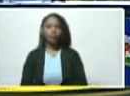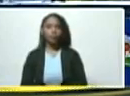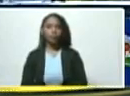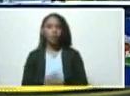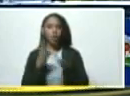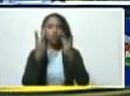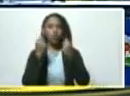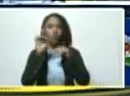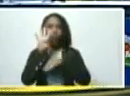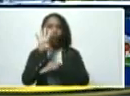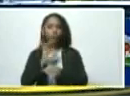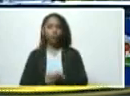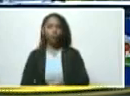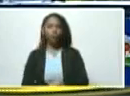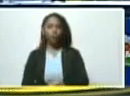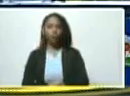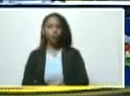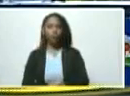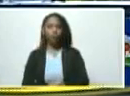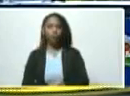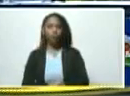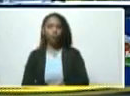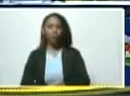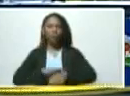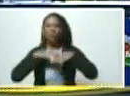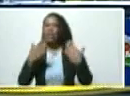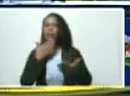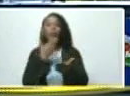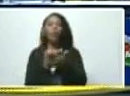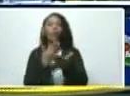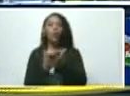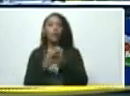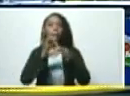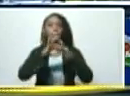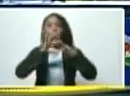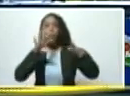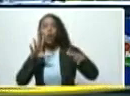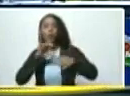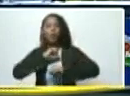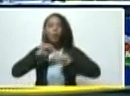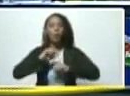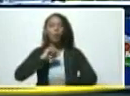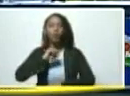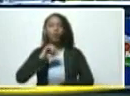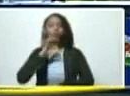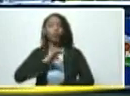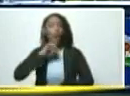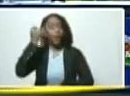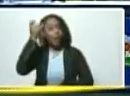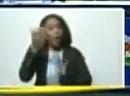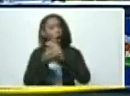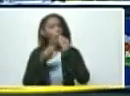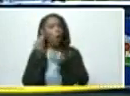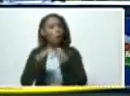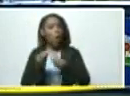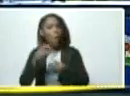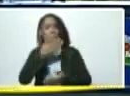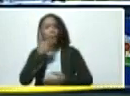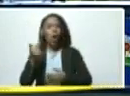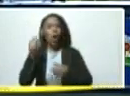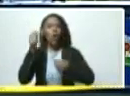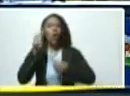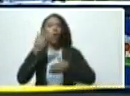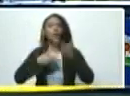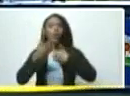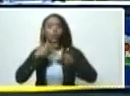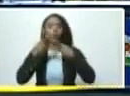Número cuatro, ¿qué propuestas se desprenden desde los movimientos sociales para mejorar la gestión de los servicios